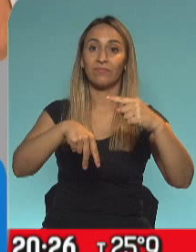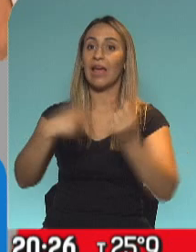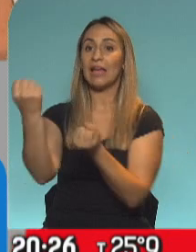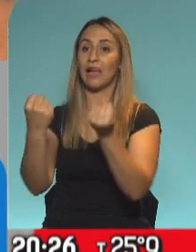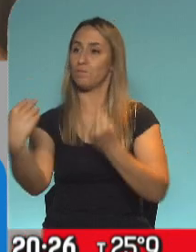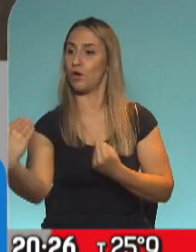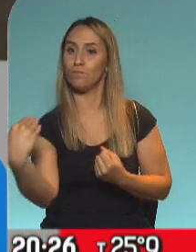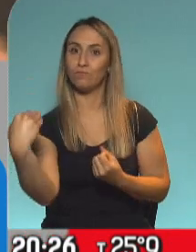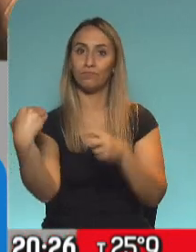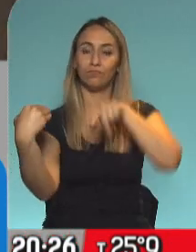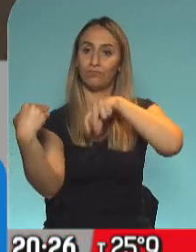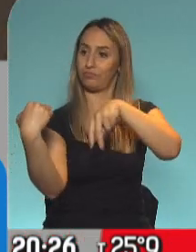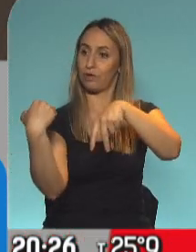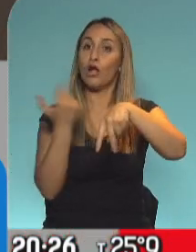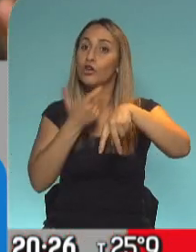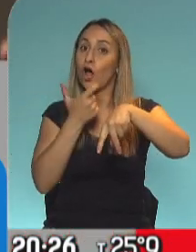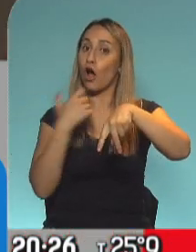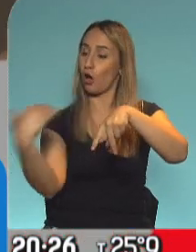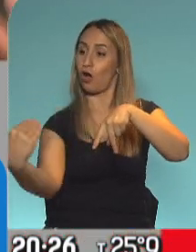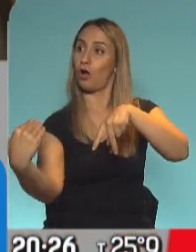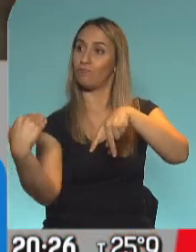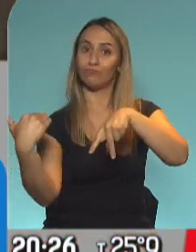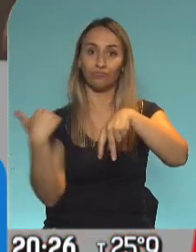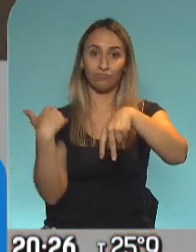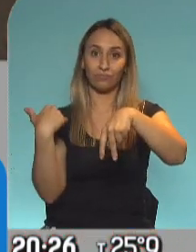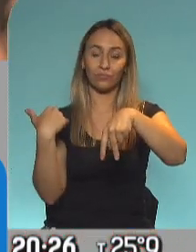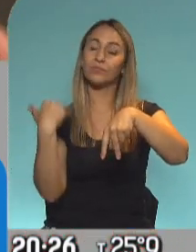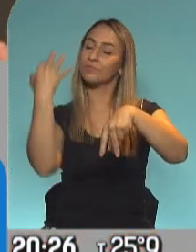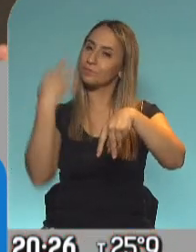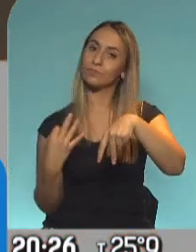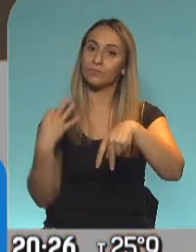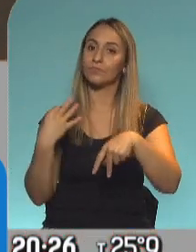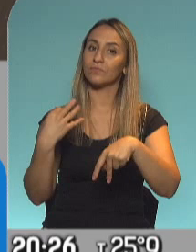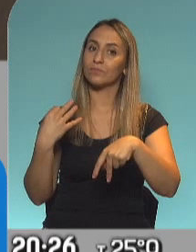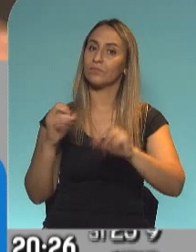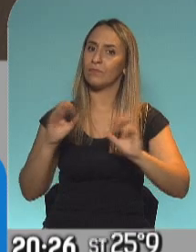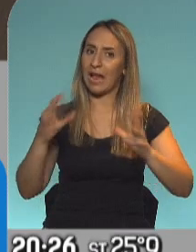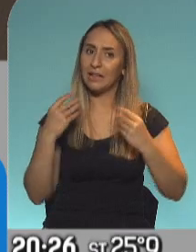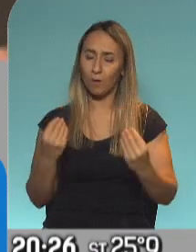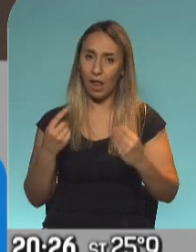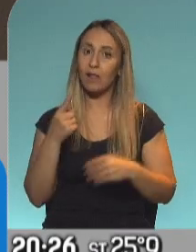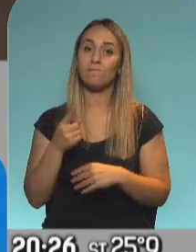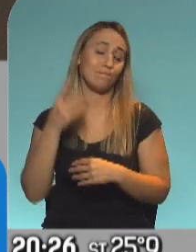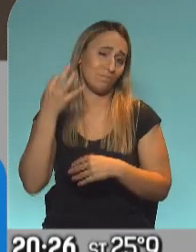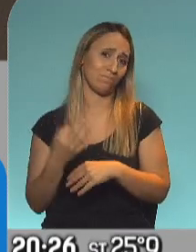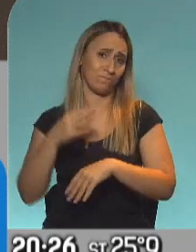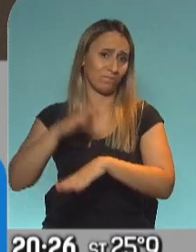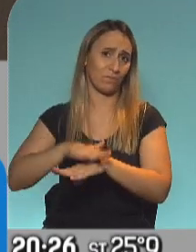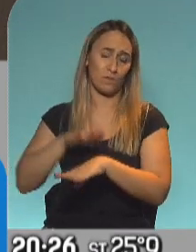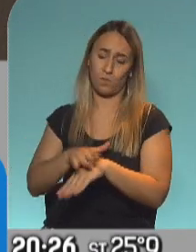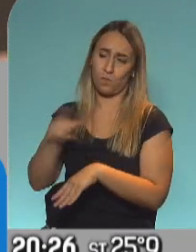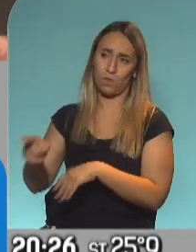cruzar en rojo. La obligación, pero la responsabilidad y el juicio de reproche es indudable que está en cabeza del